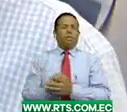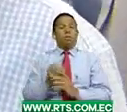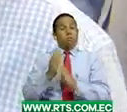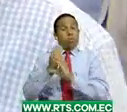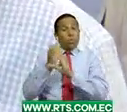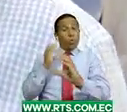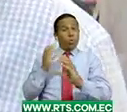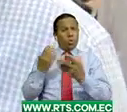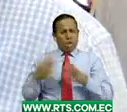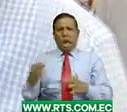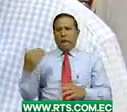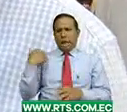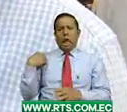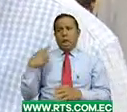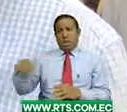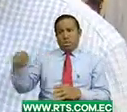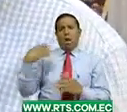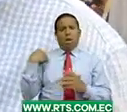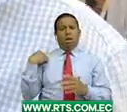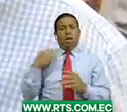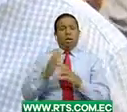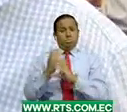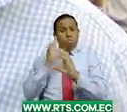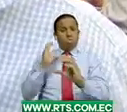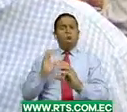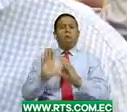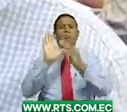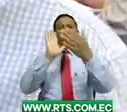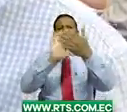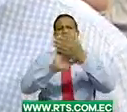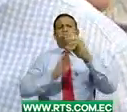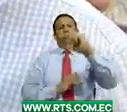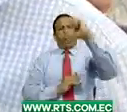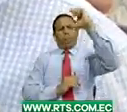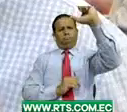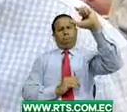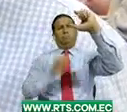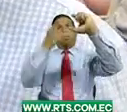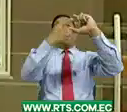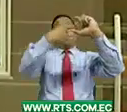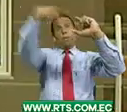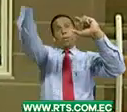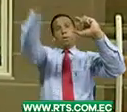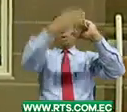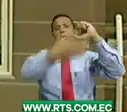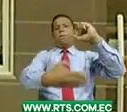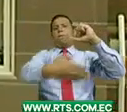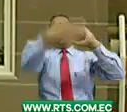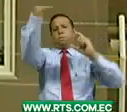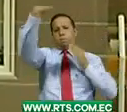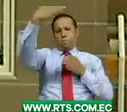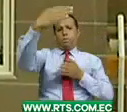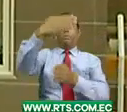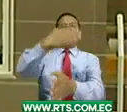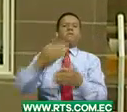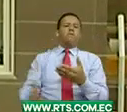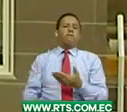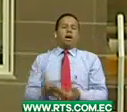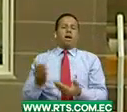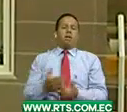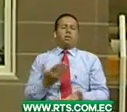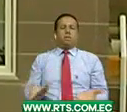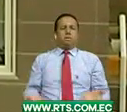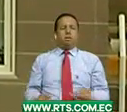Están teniendo las dos cooperativas, ya están con sus telepeajes. Esto también va a ayudar a que fluya mucho más rápido el tráfico. La idea es que el flujo vehicular